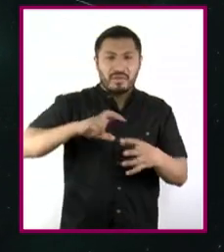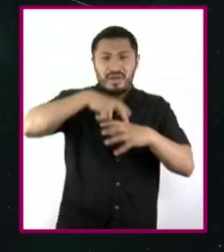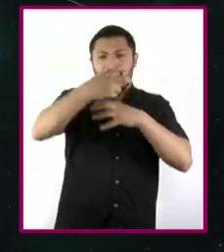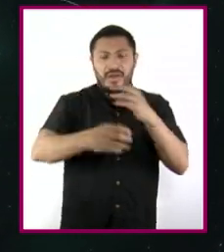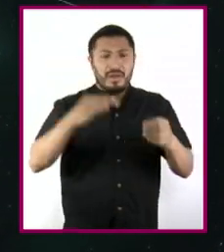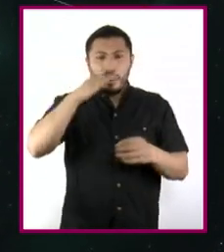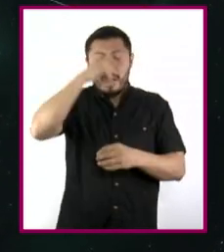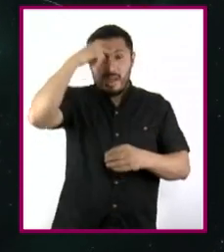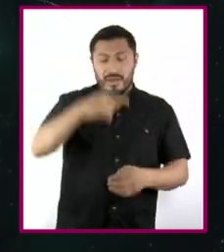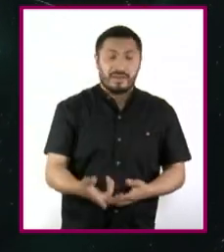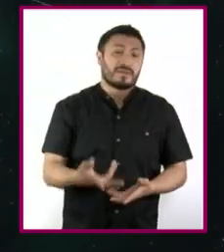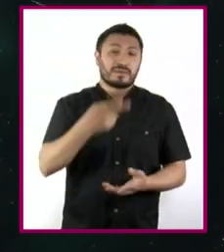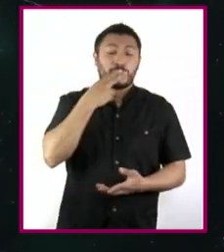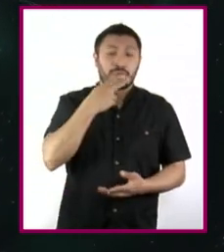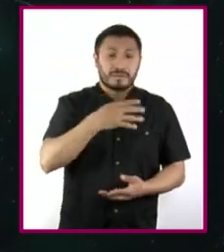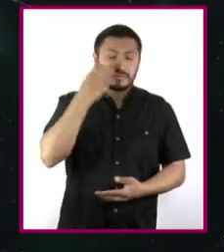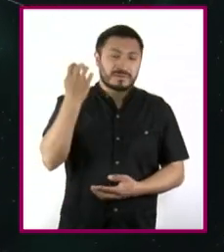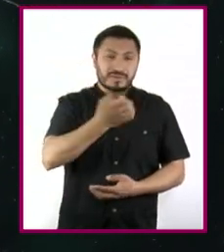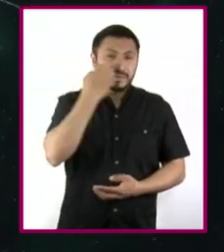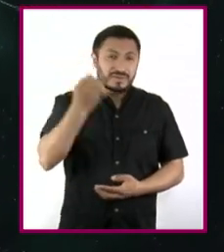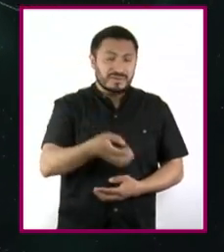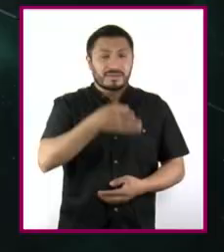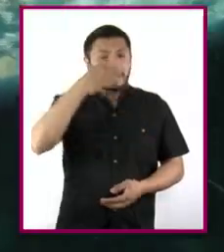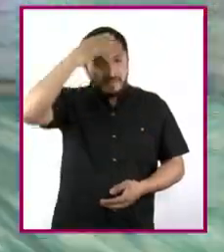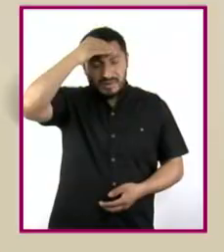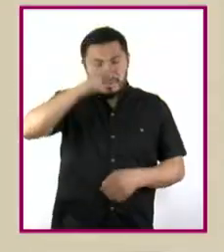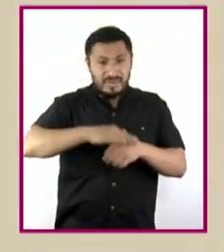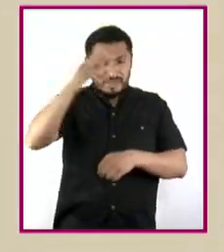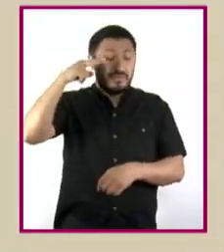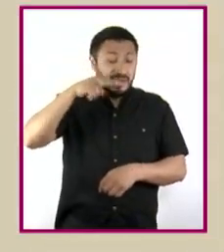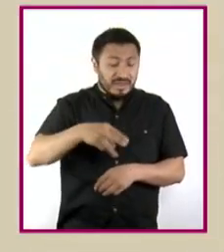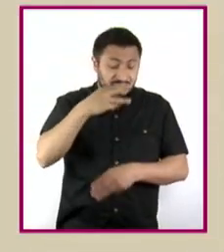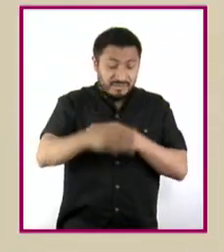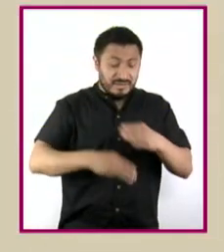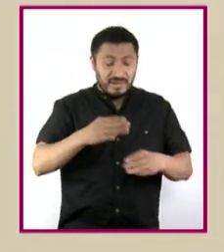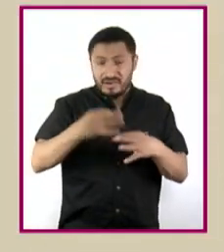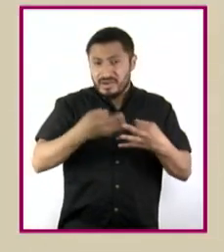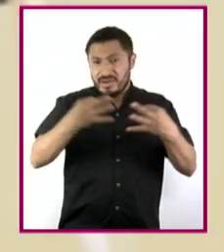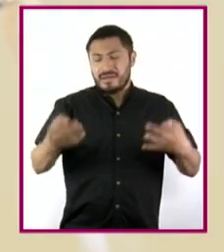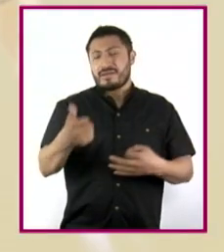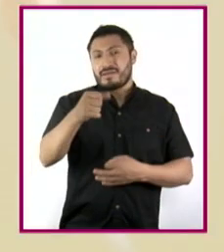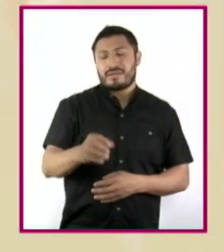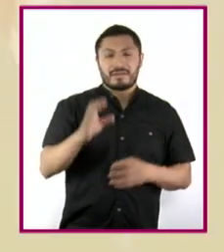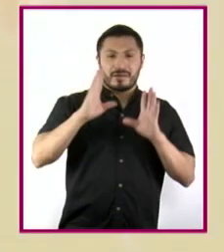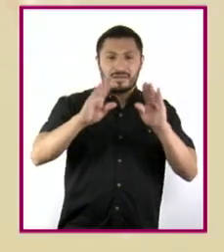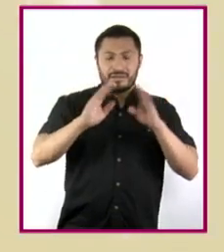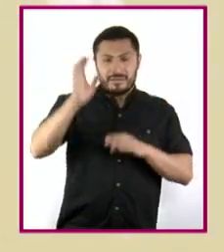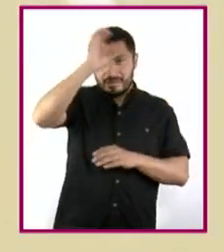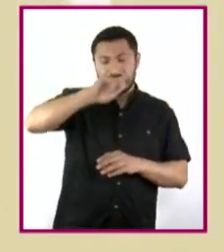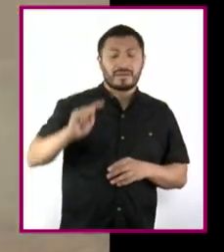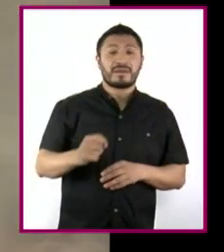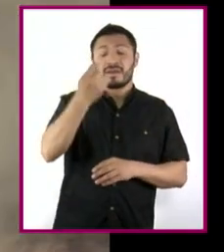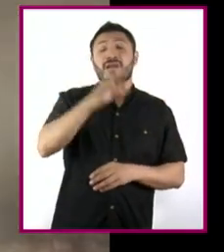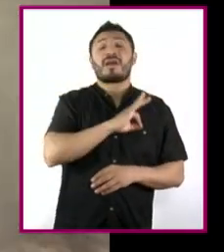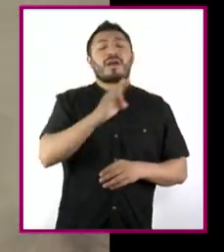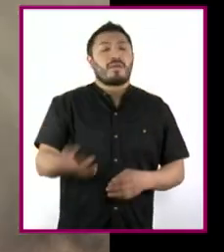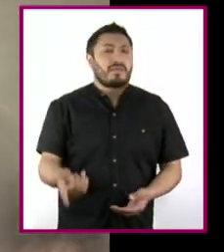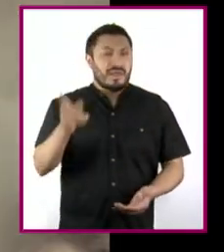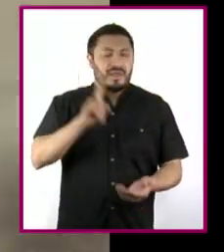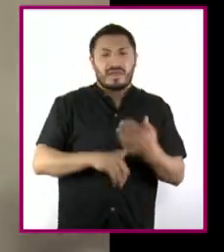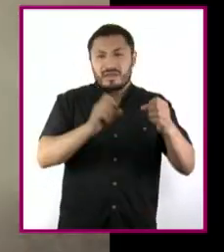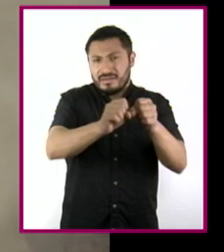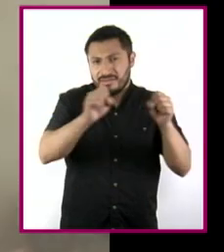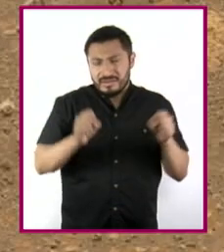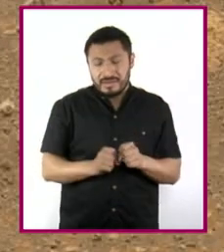para el aprendizaje de las técnicas de observación de la Tierra. Así, la enseñanza de la ciencia y la tecnología puede abordarse desde la